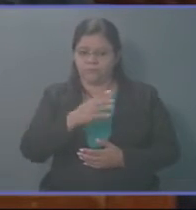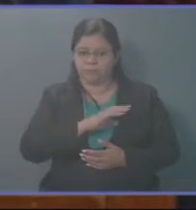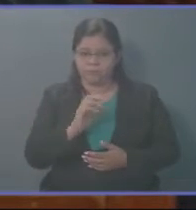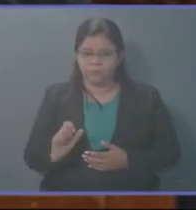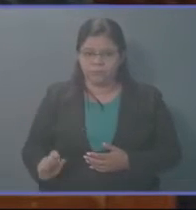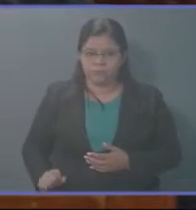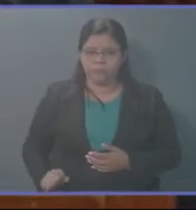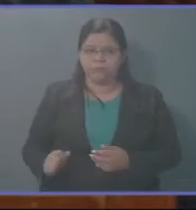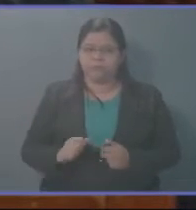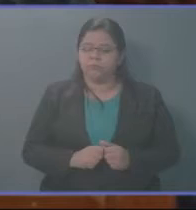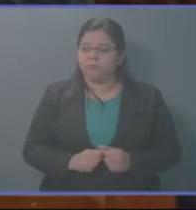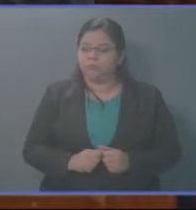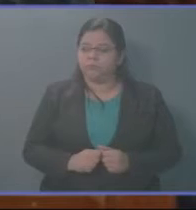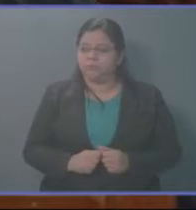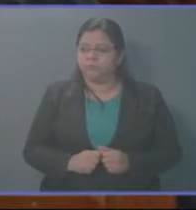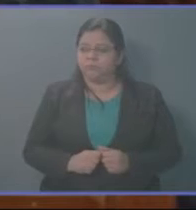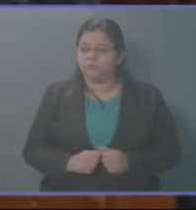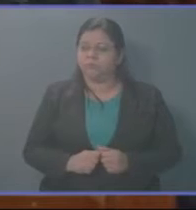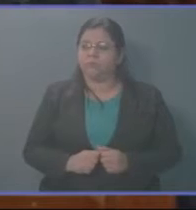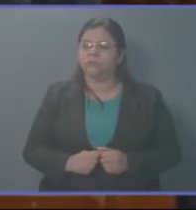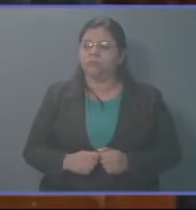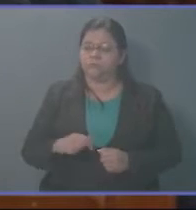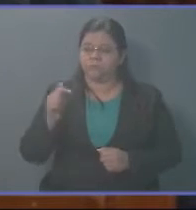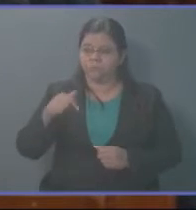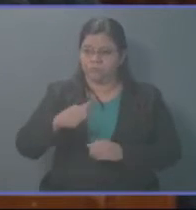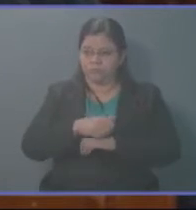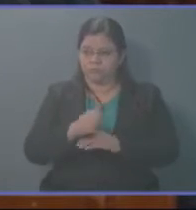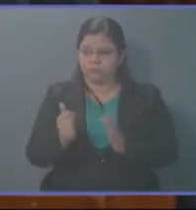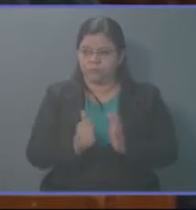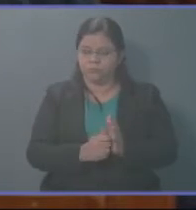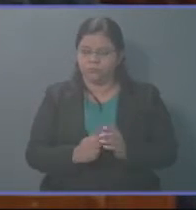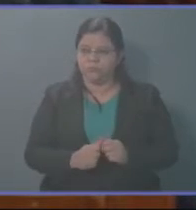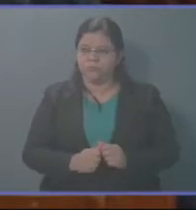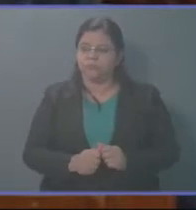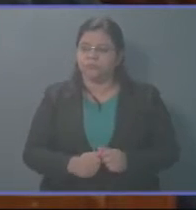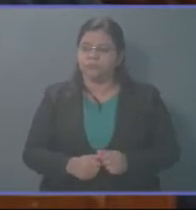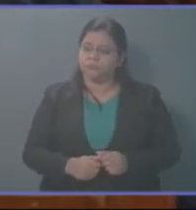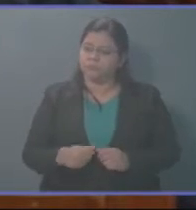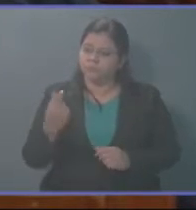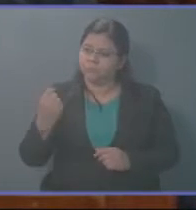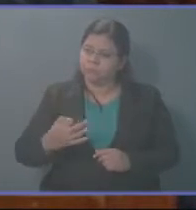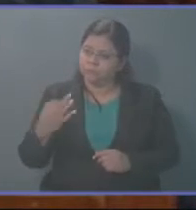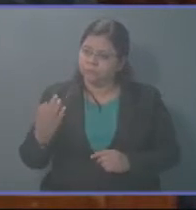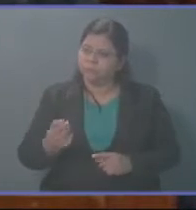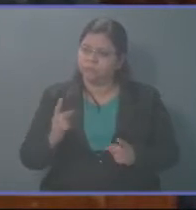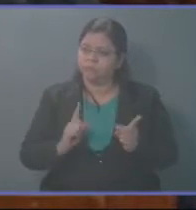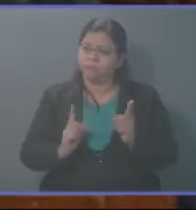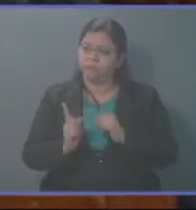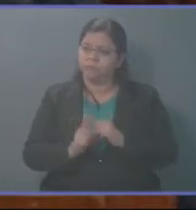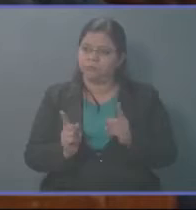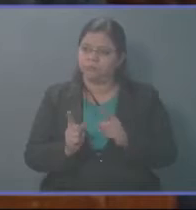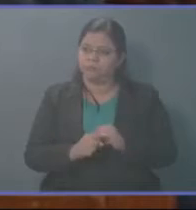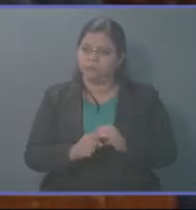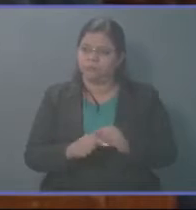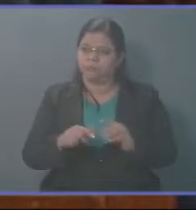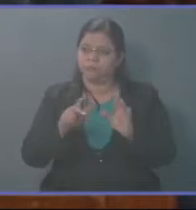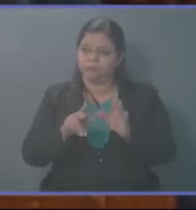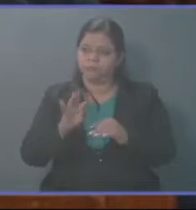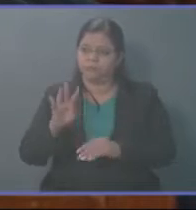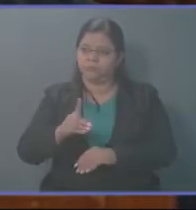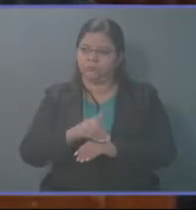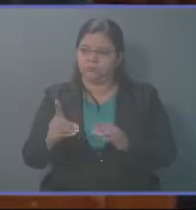todos los salvadoreños que esta Asamblea Legislativa debe de cambiar. Los 84